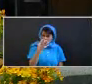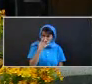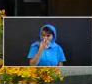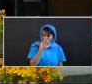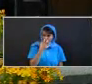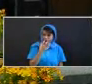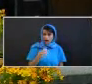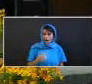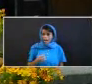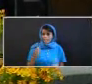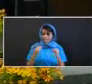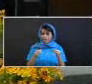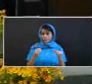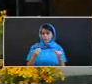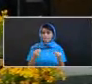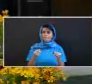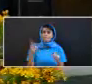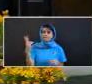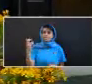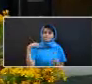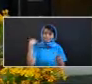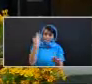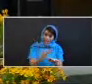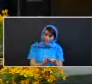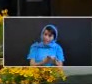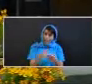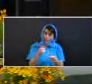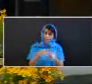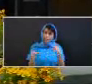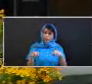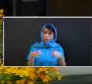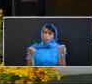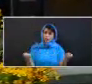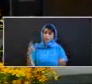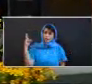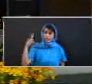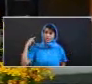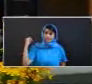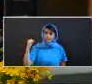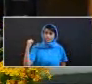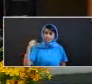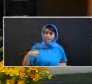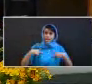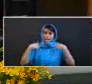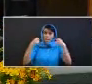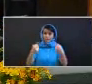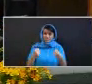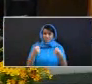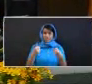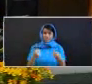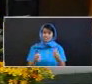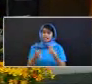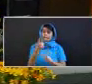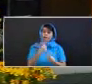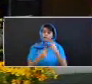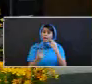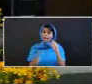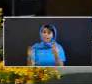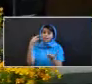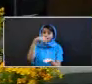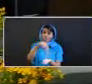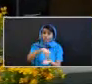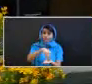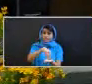este cuerpo que muchas veces cae, pero que como el valiente se vuelve a levantar. Y yo te presento a tu